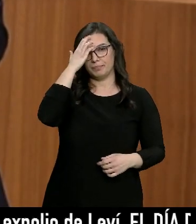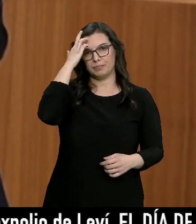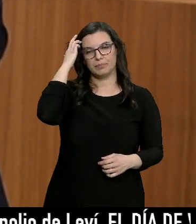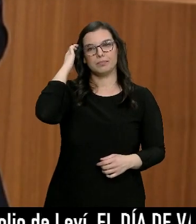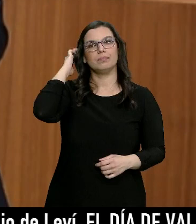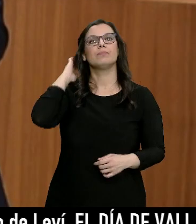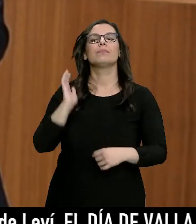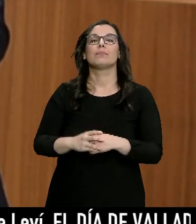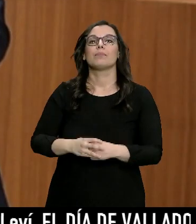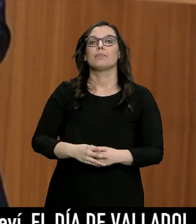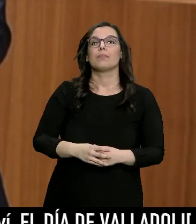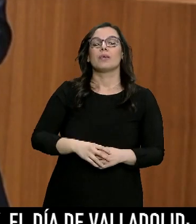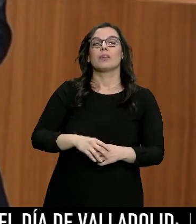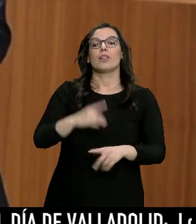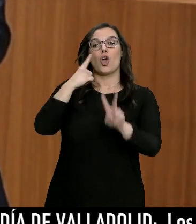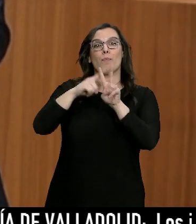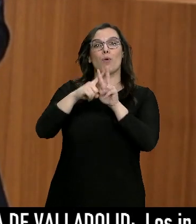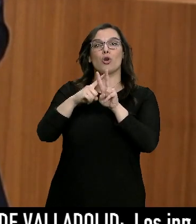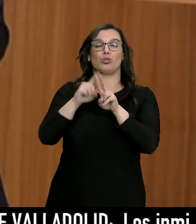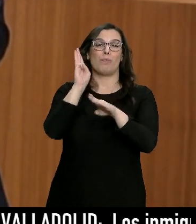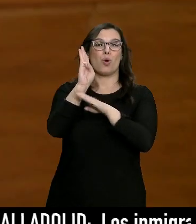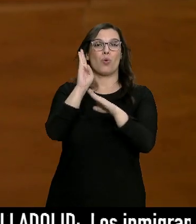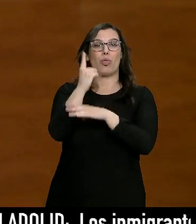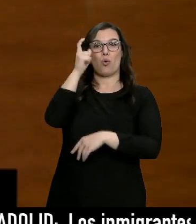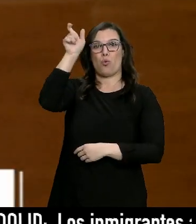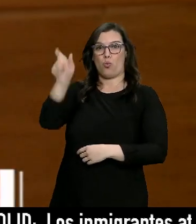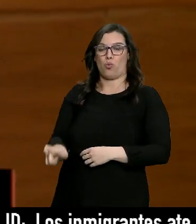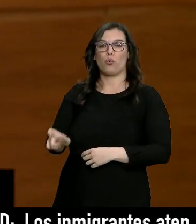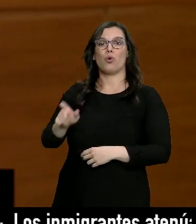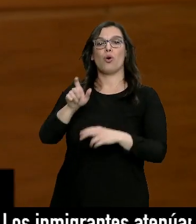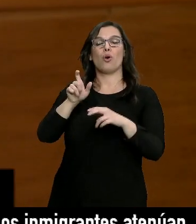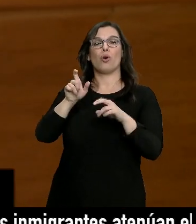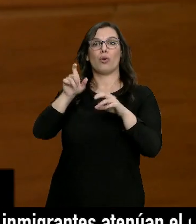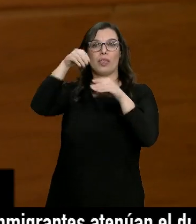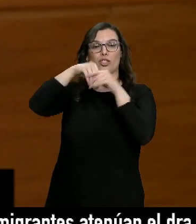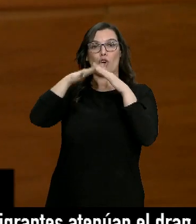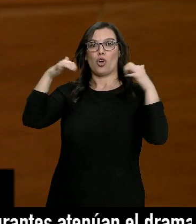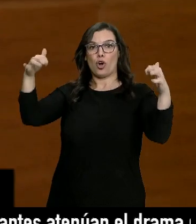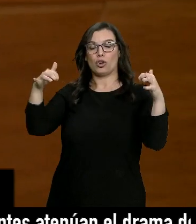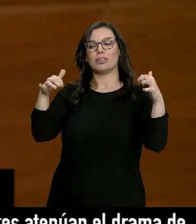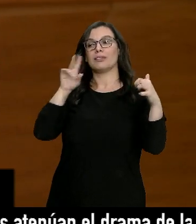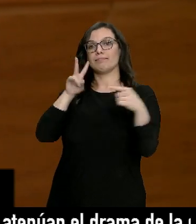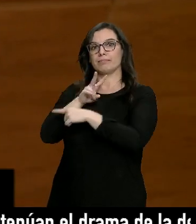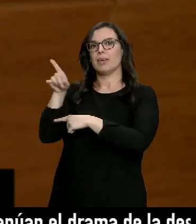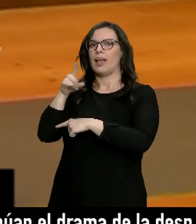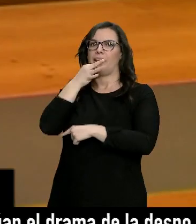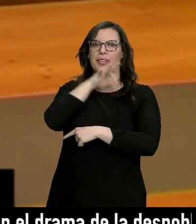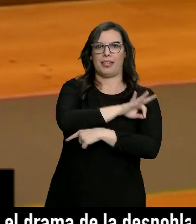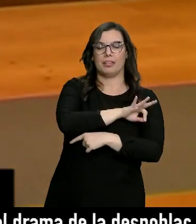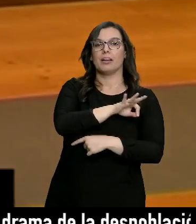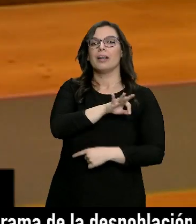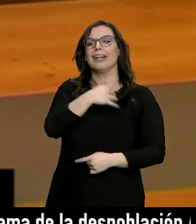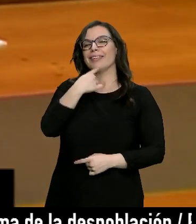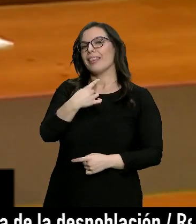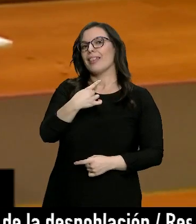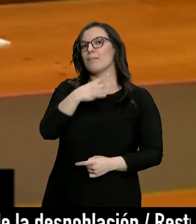El único procurador de Vox en las Cortes de Castilla y León, Jesús García Conde, renuncia a su escaño en el Parlamento Autonómico. Explica